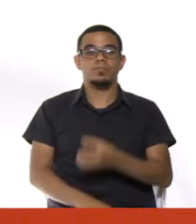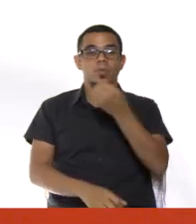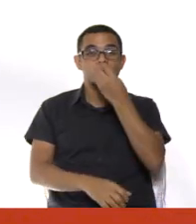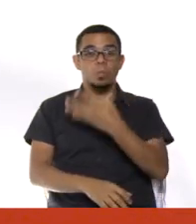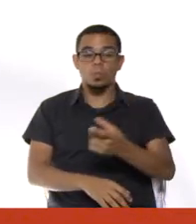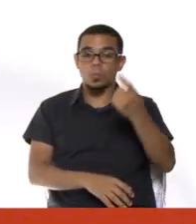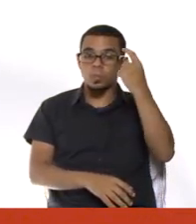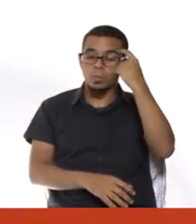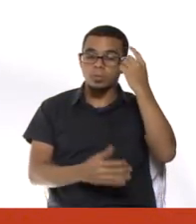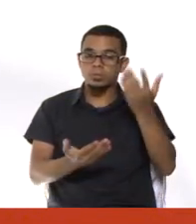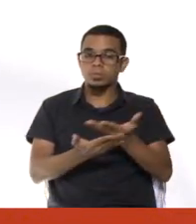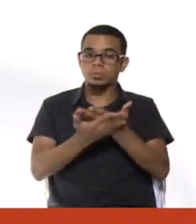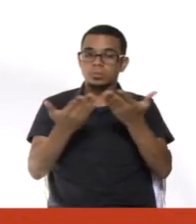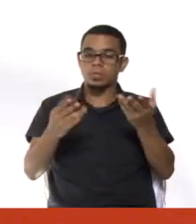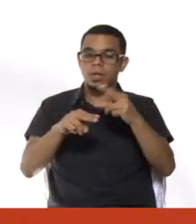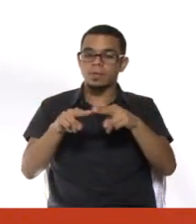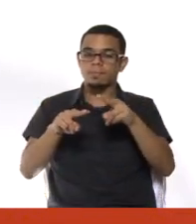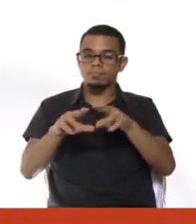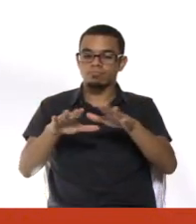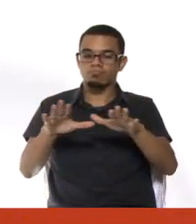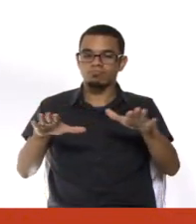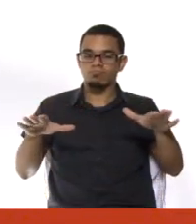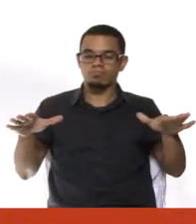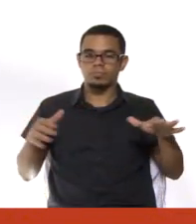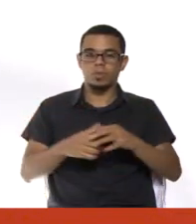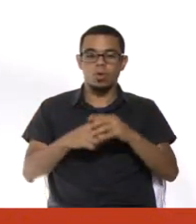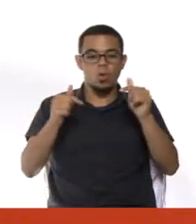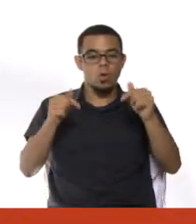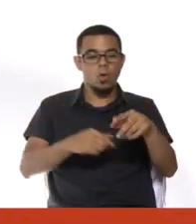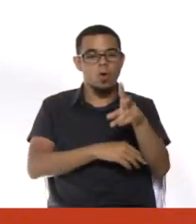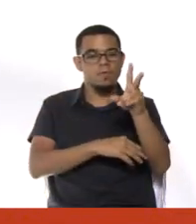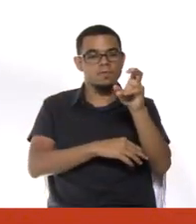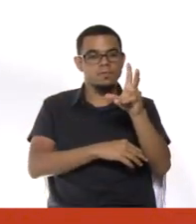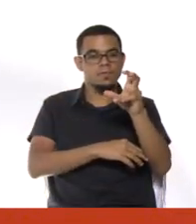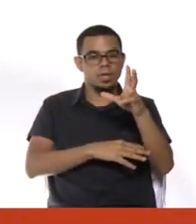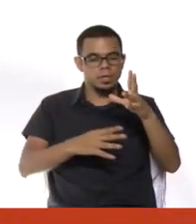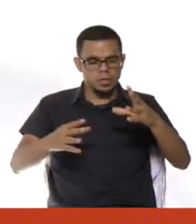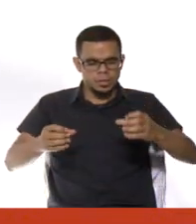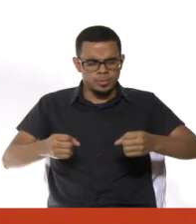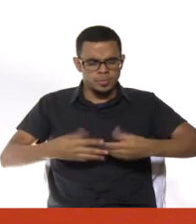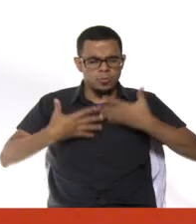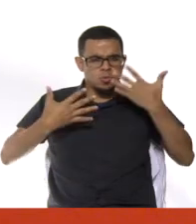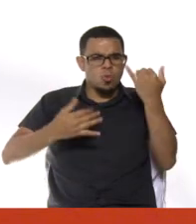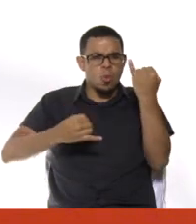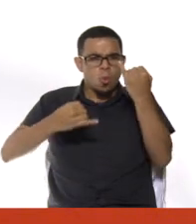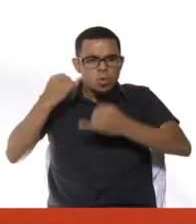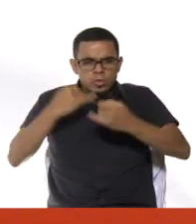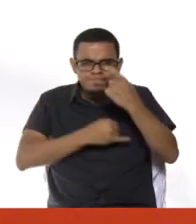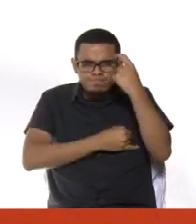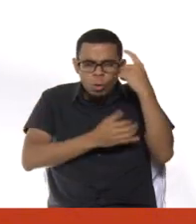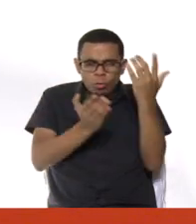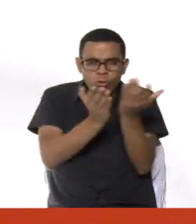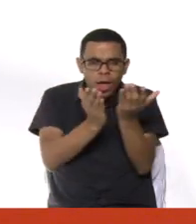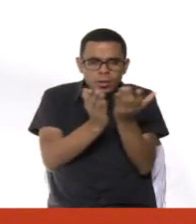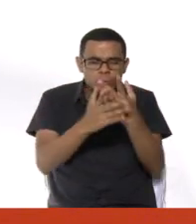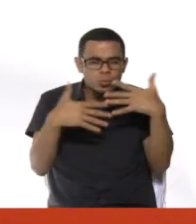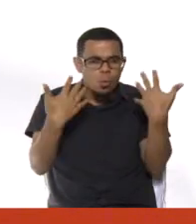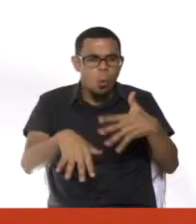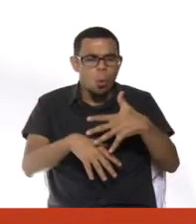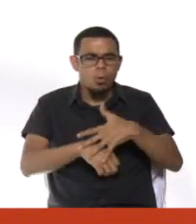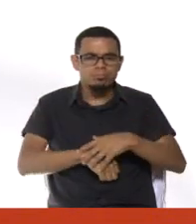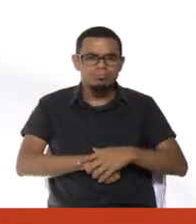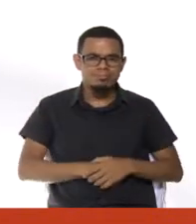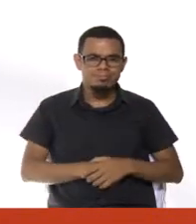Muy buenos días, familia, niños, niñas en casa. Hoy viernes cargado de energía, último día de clase en